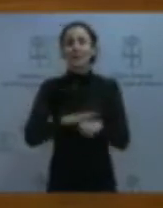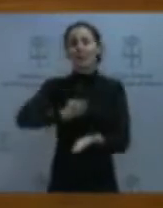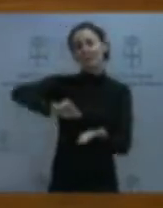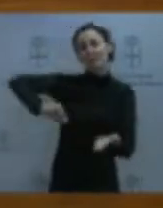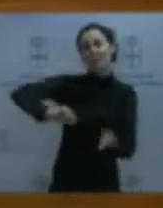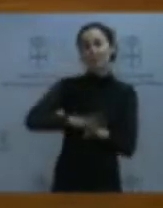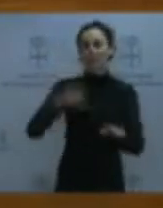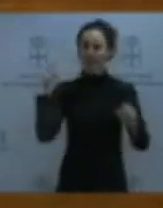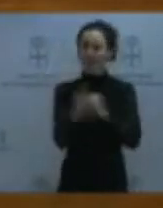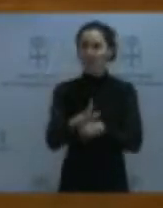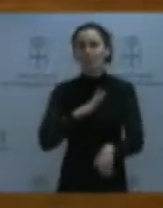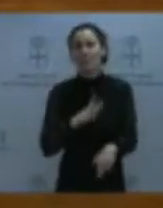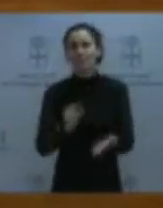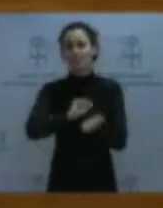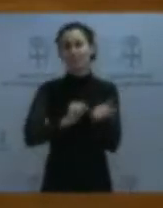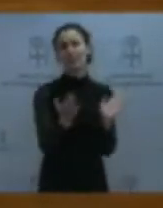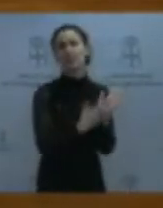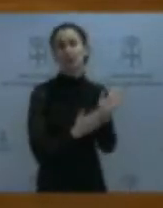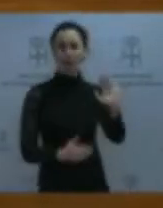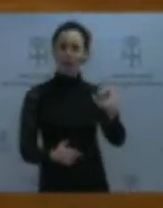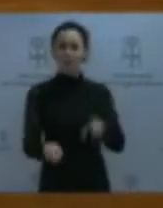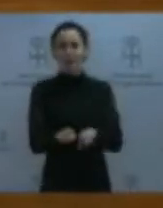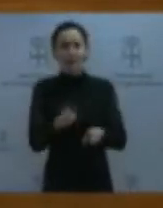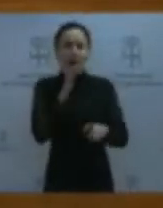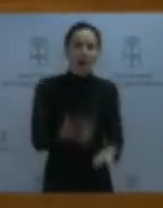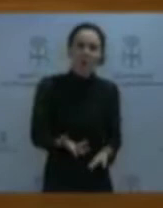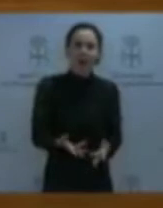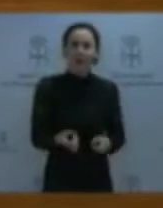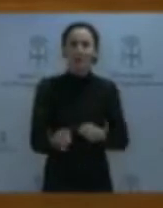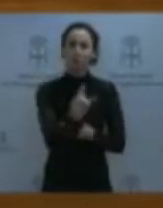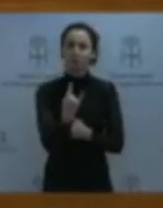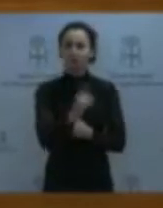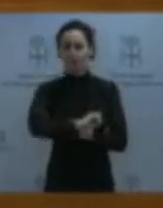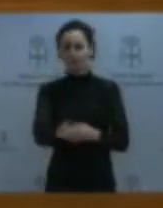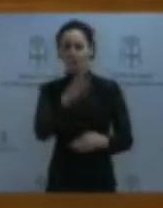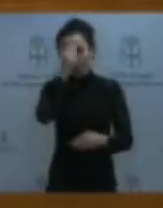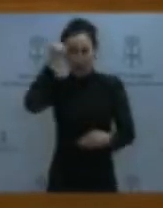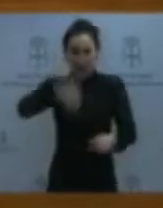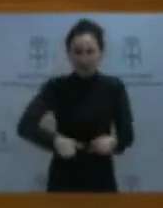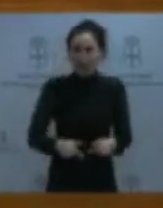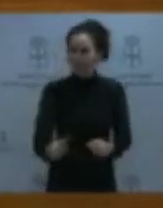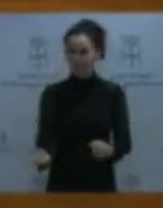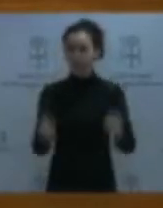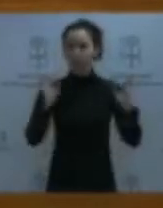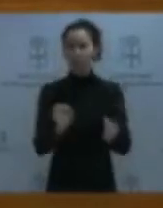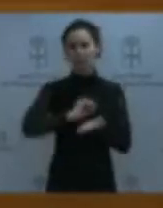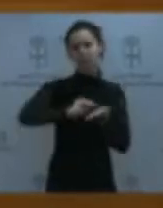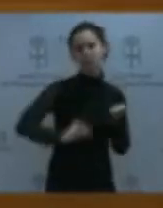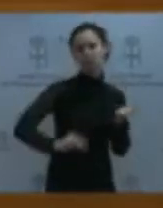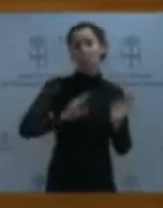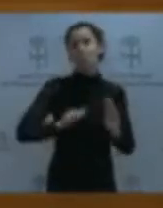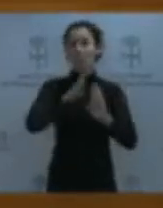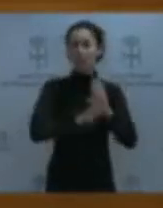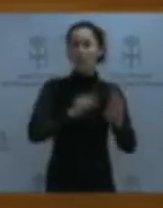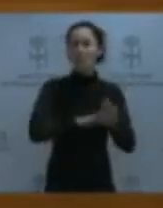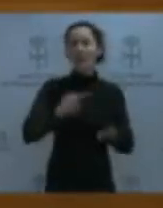térmicas? Coño, pero si eso lo traía por escrito. A ver, no nos olvidamos aquí de este tipo de cosas. Usted traía por escrito en su programa que el carbón para el